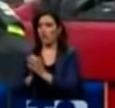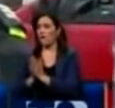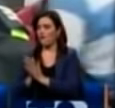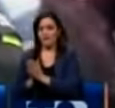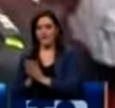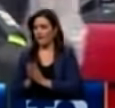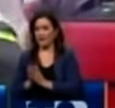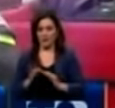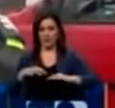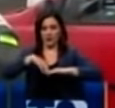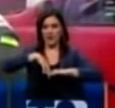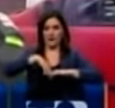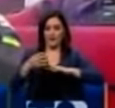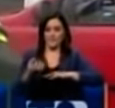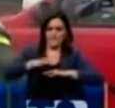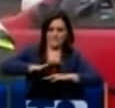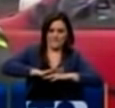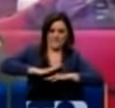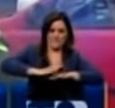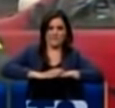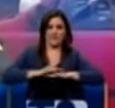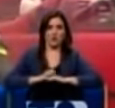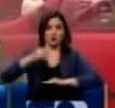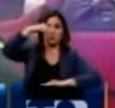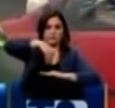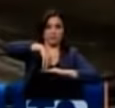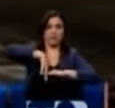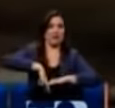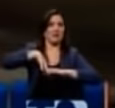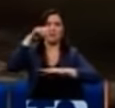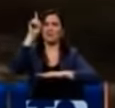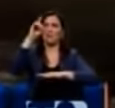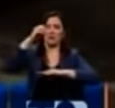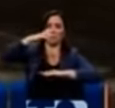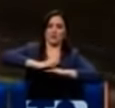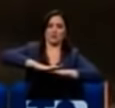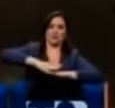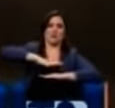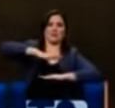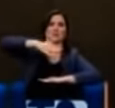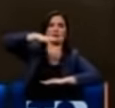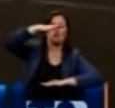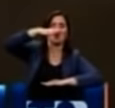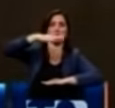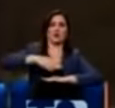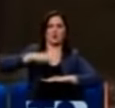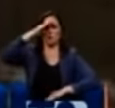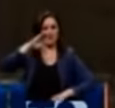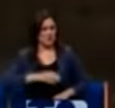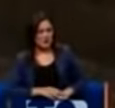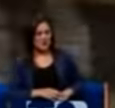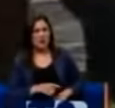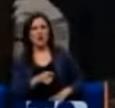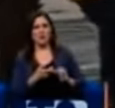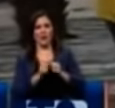grupo de jóvenes comenzaron a tapar alcantarillas. Cuando llegaron nuestros agentes a verificar la novedad, pues salieron en precipitada carrera, dejándonos el